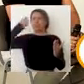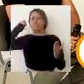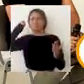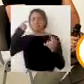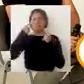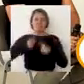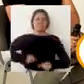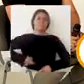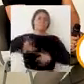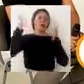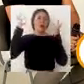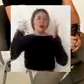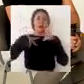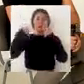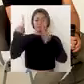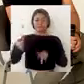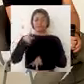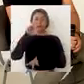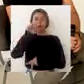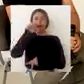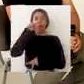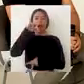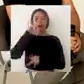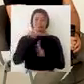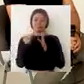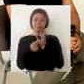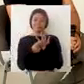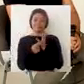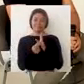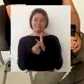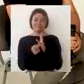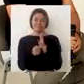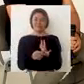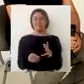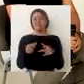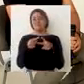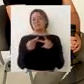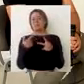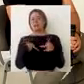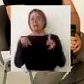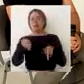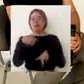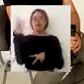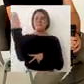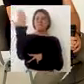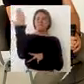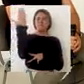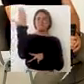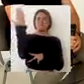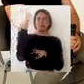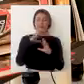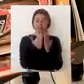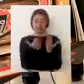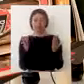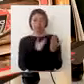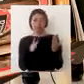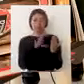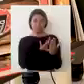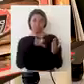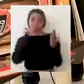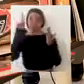Anillos, ¿sí? También como la saga de Star Wars, que pues basada en película creó todo un universo literario,